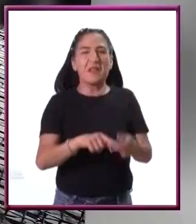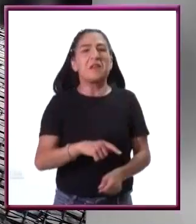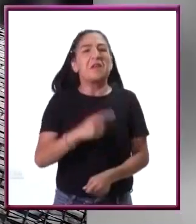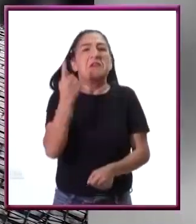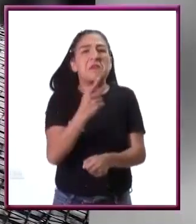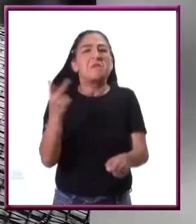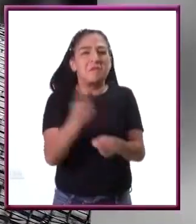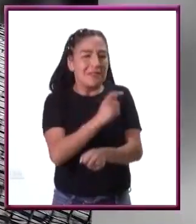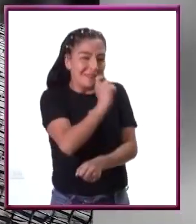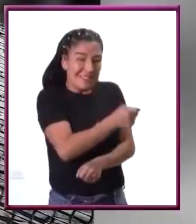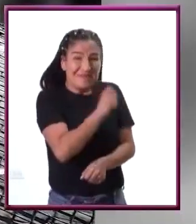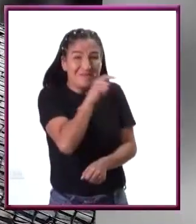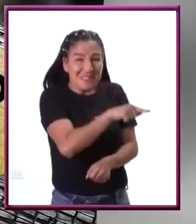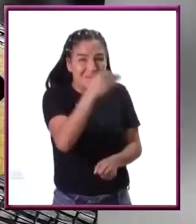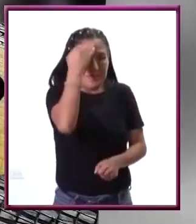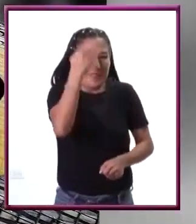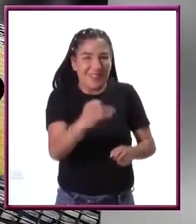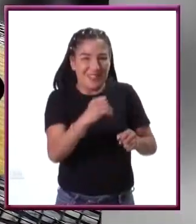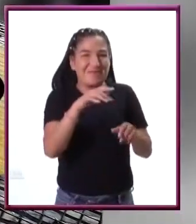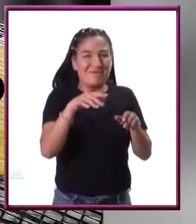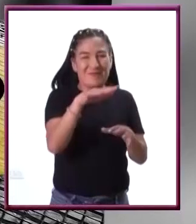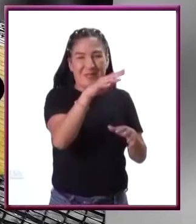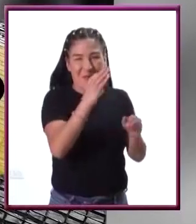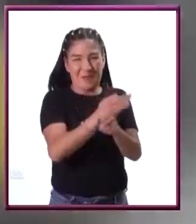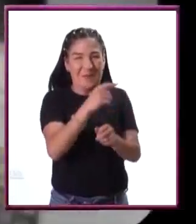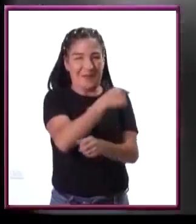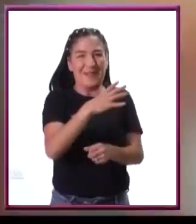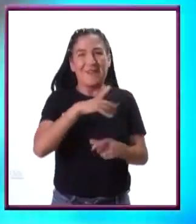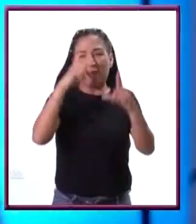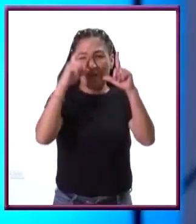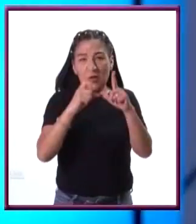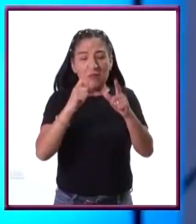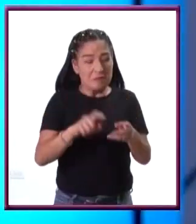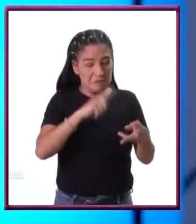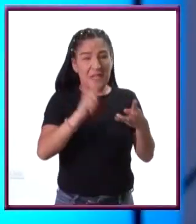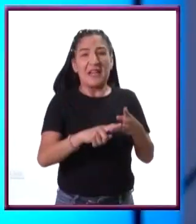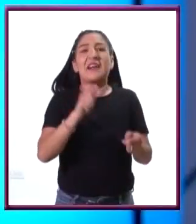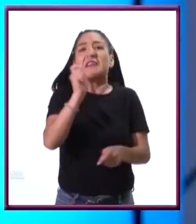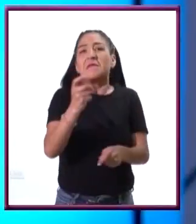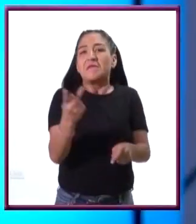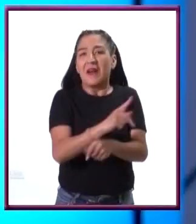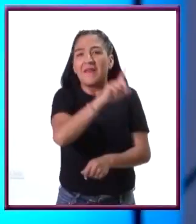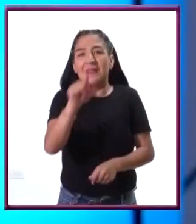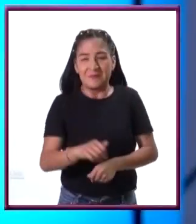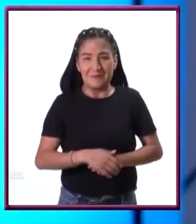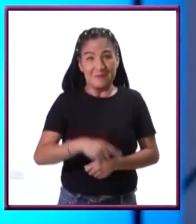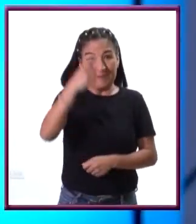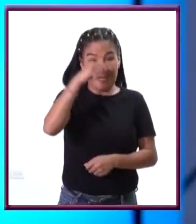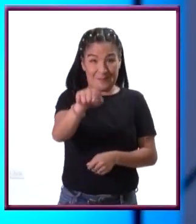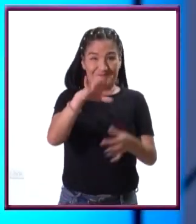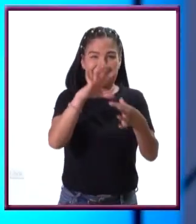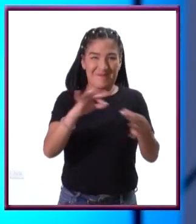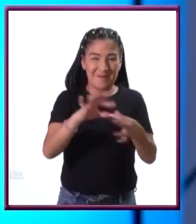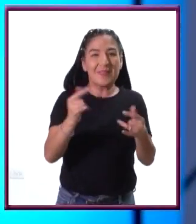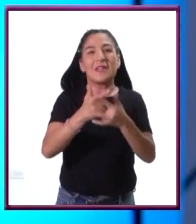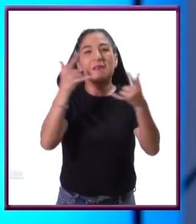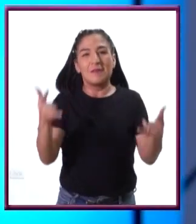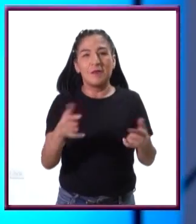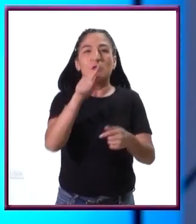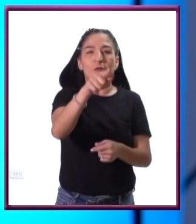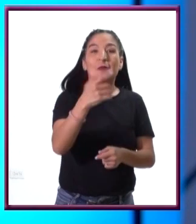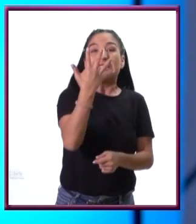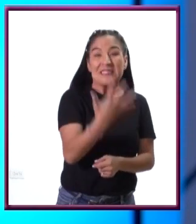ese preciso momento? Y por último, ¿qué pasó después? Para contar tu historia, haz al menos 5